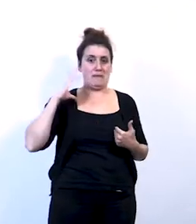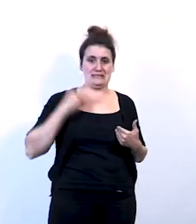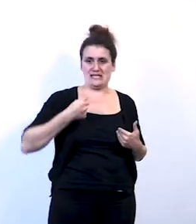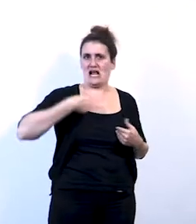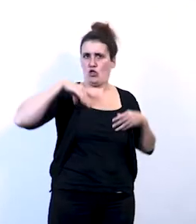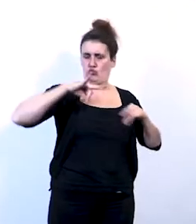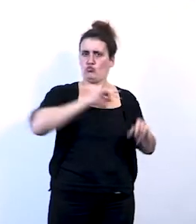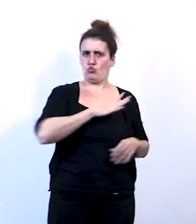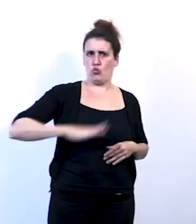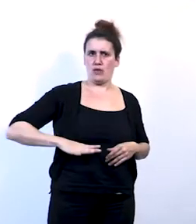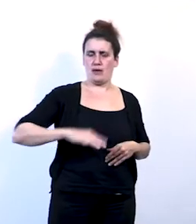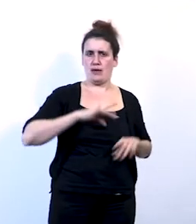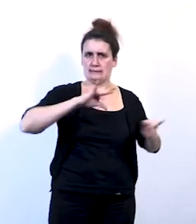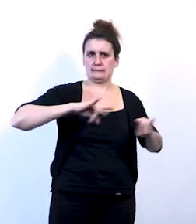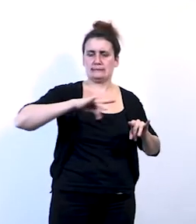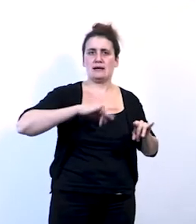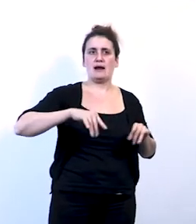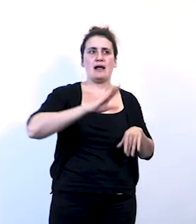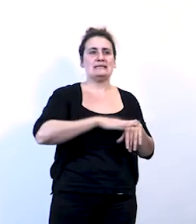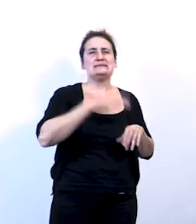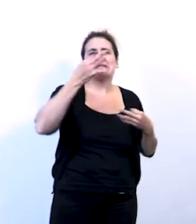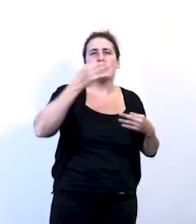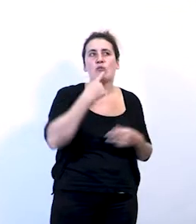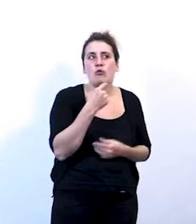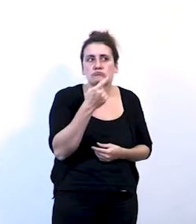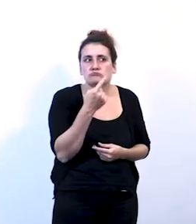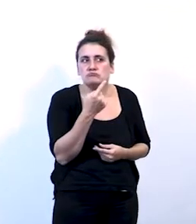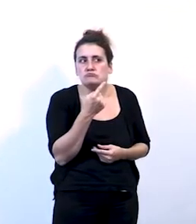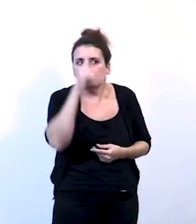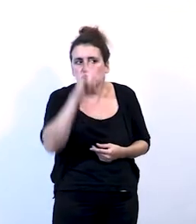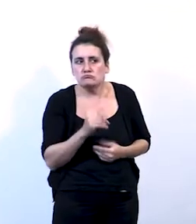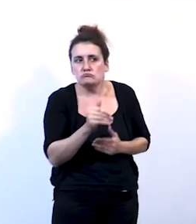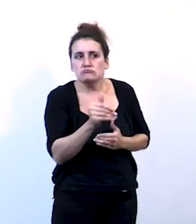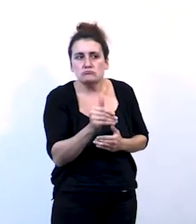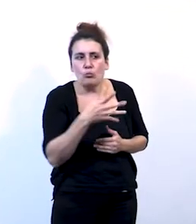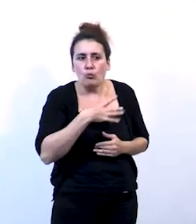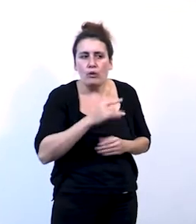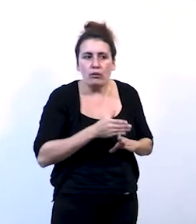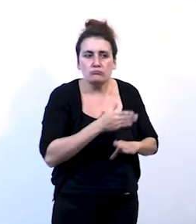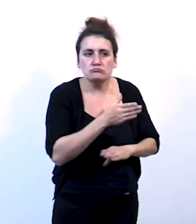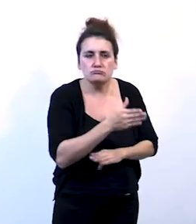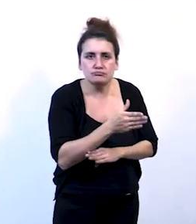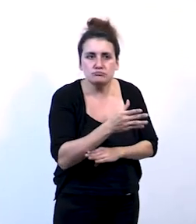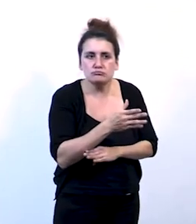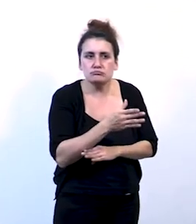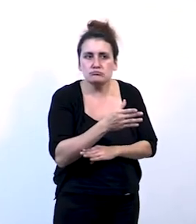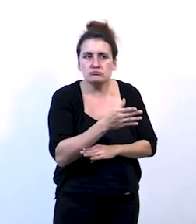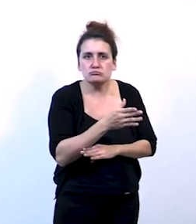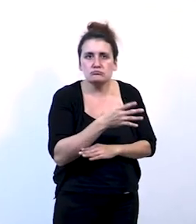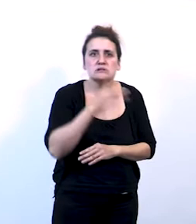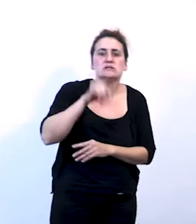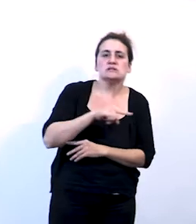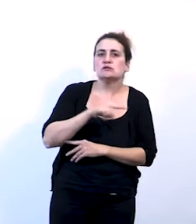tierra, para que siempre sienta la incertidumbre. ¿Puedo llegar a mi destino? ¿No puedo